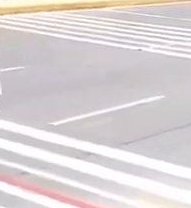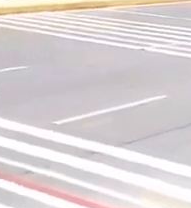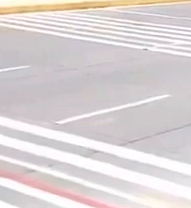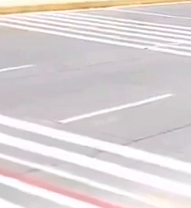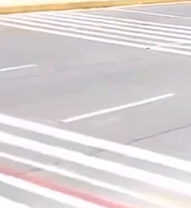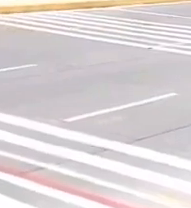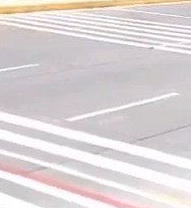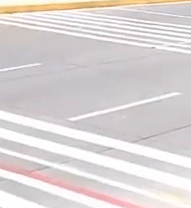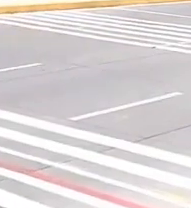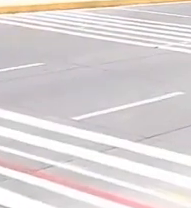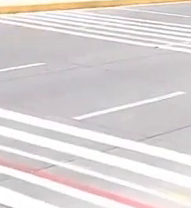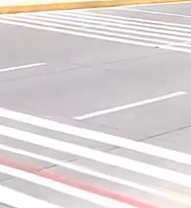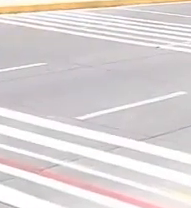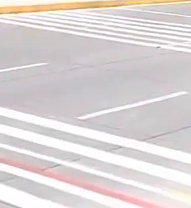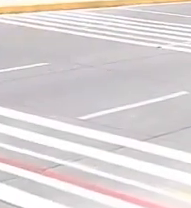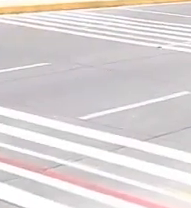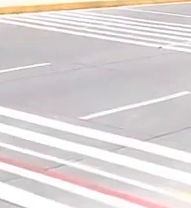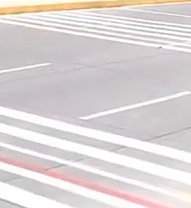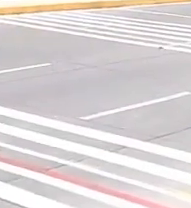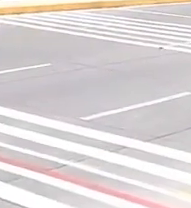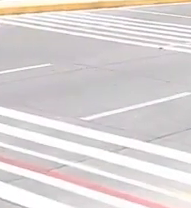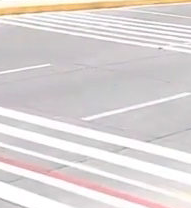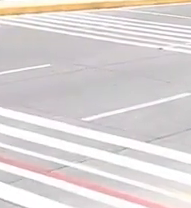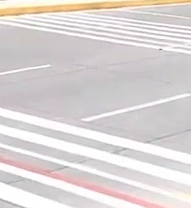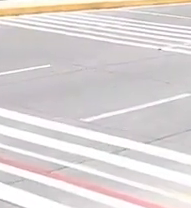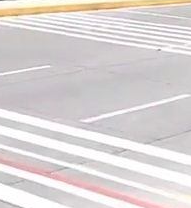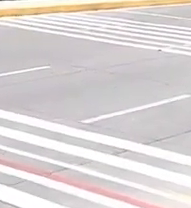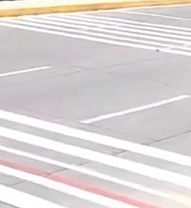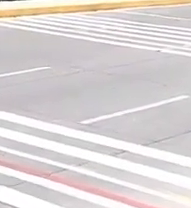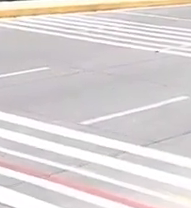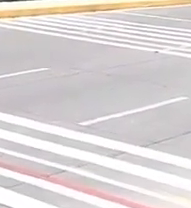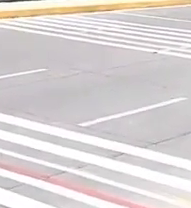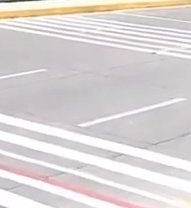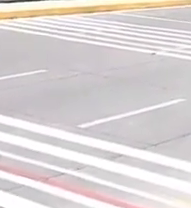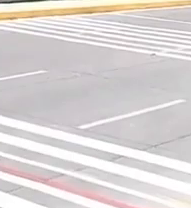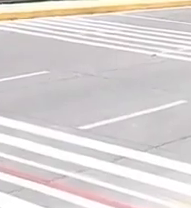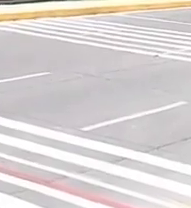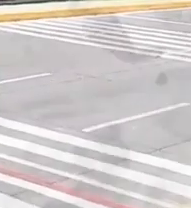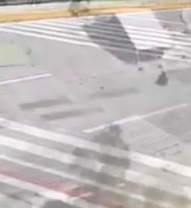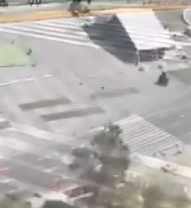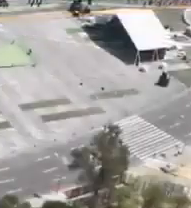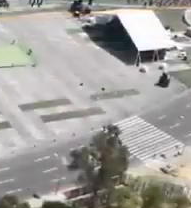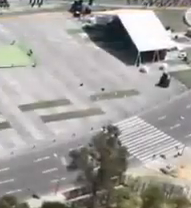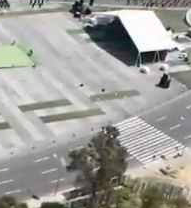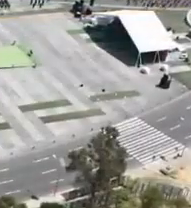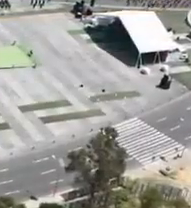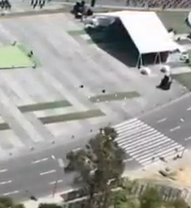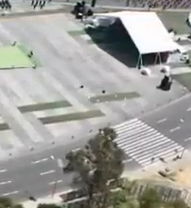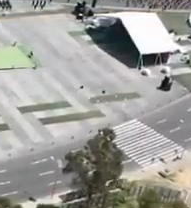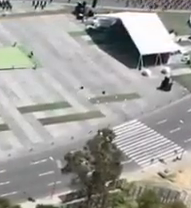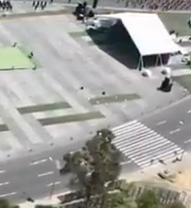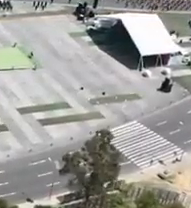1867, México sufrió la incursión de tropas de Francia. Los conservadores mexicanos y Napoleón III